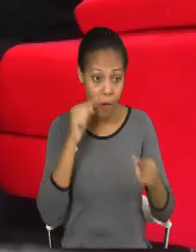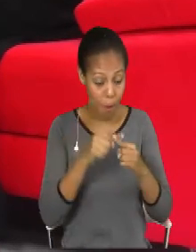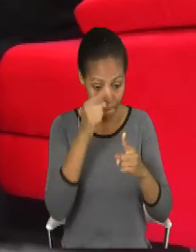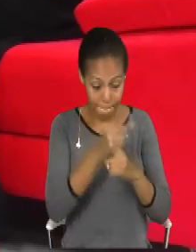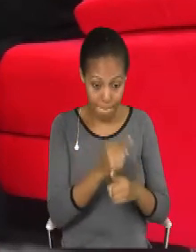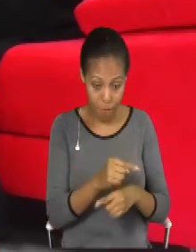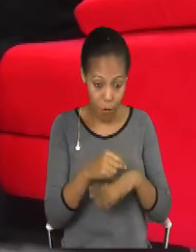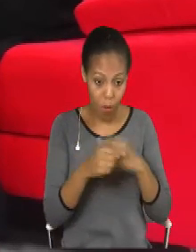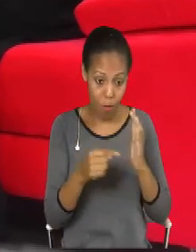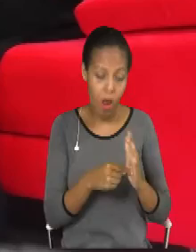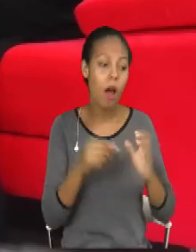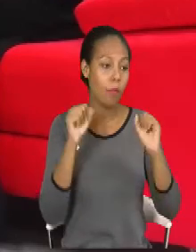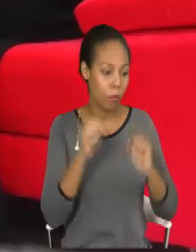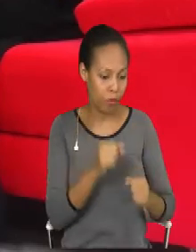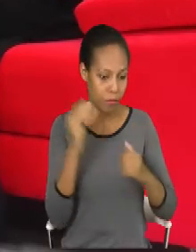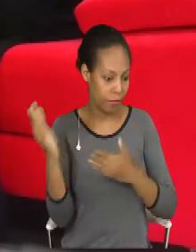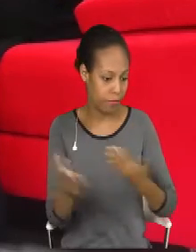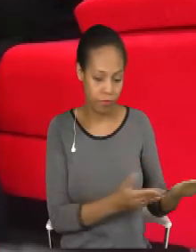Entonces,